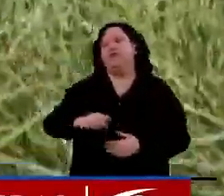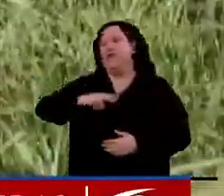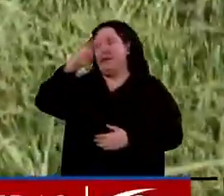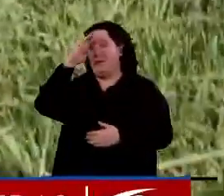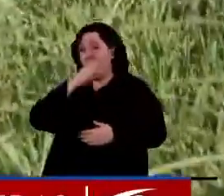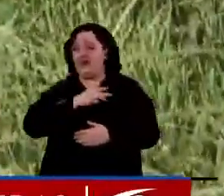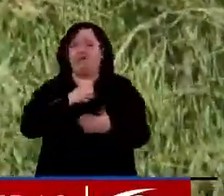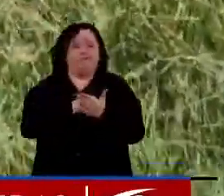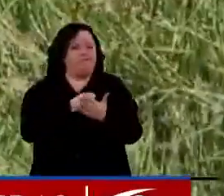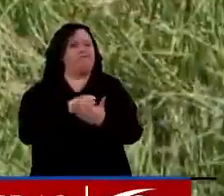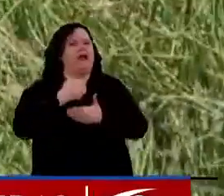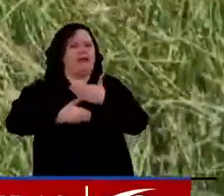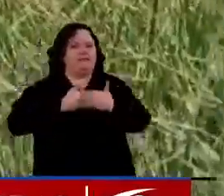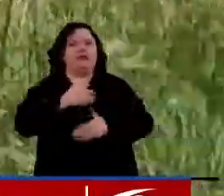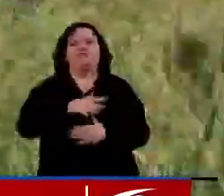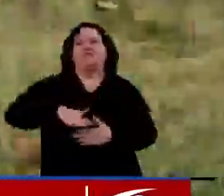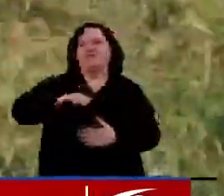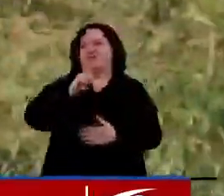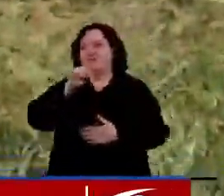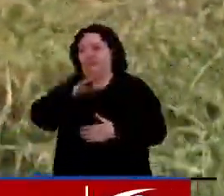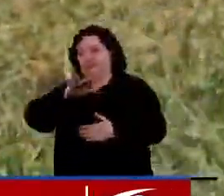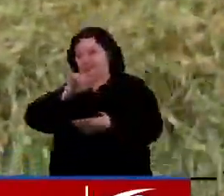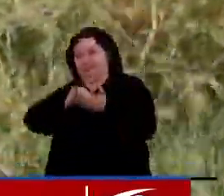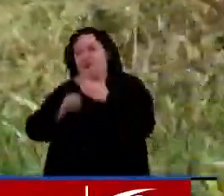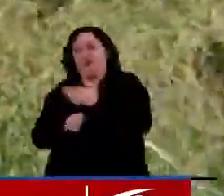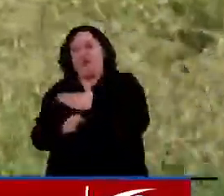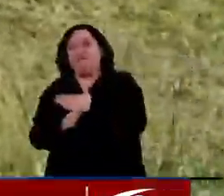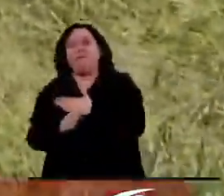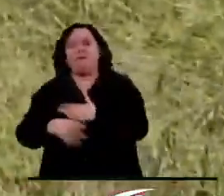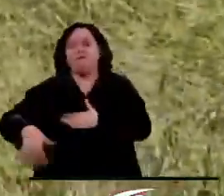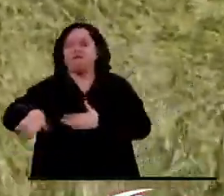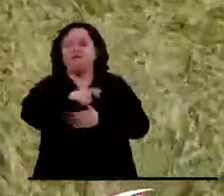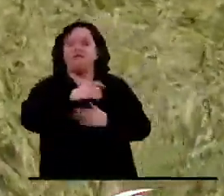militares continuarán en esta zona del sur del Cauca para garantizar la seguridad de la población civil.